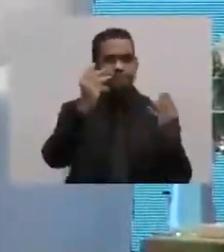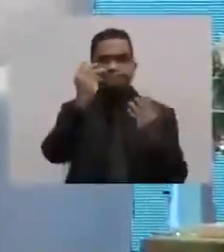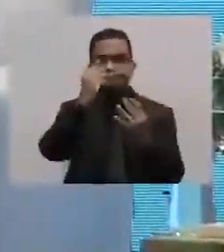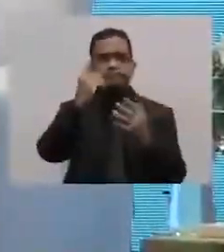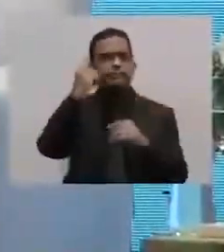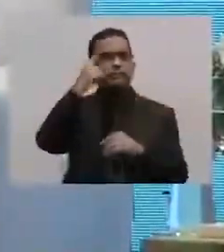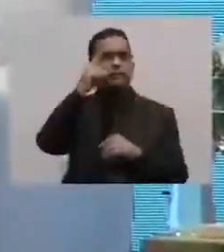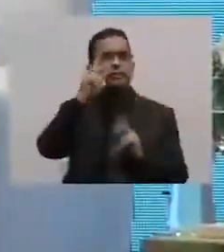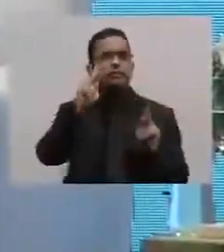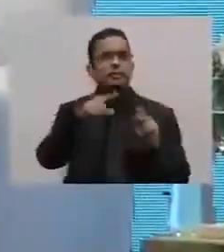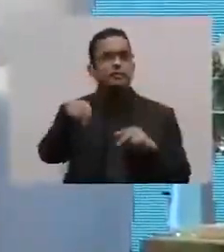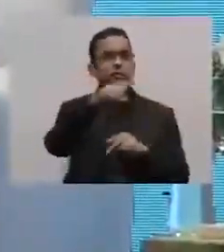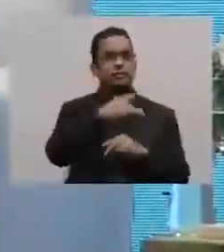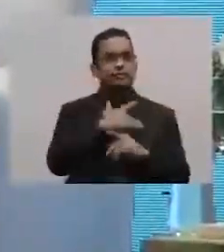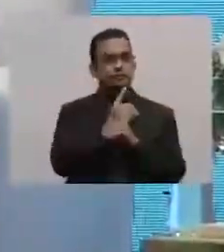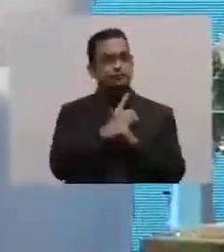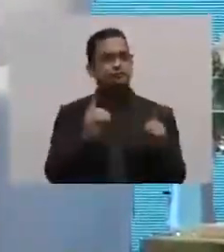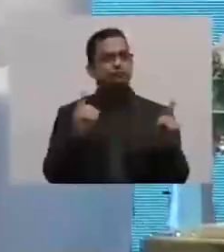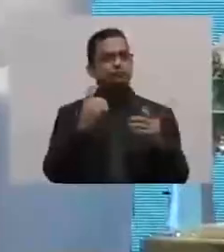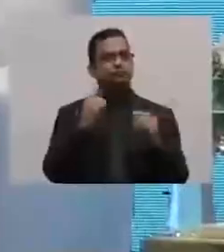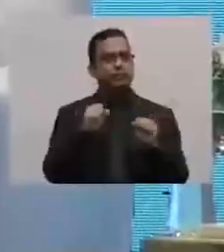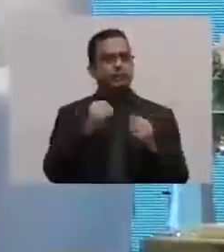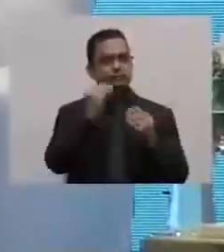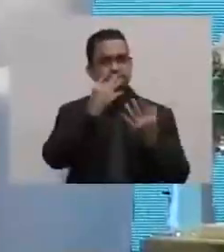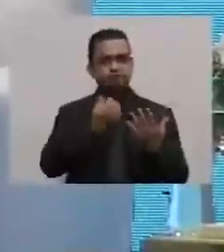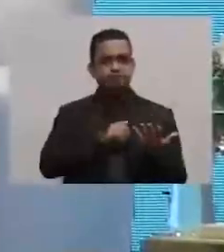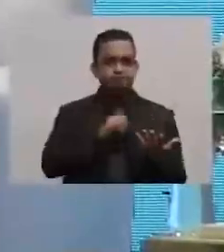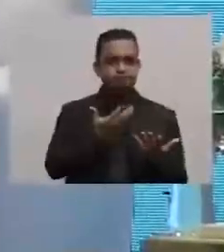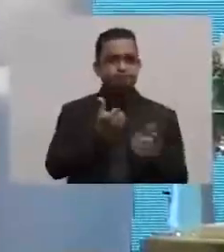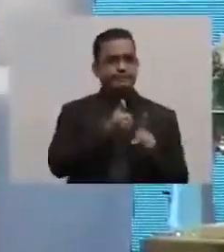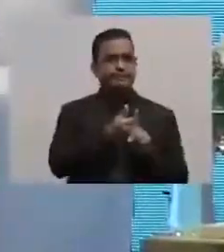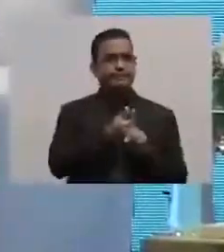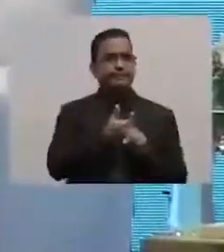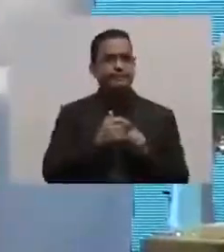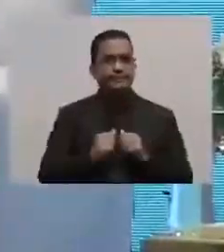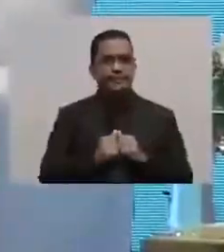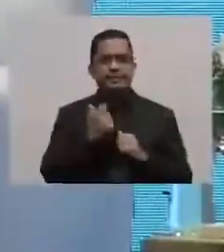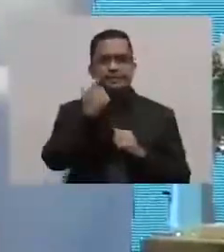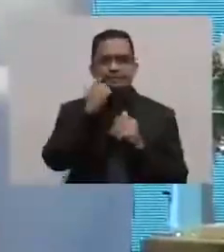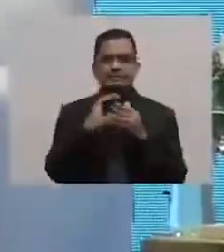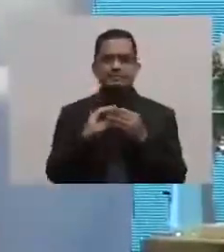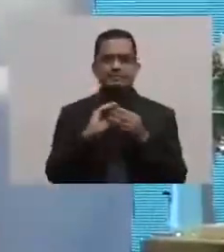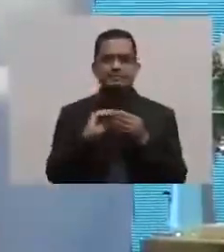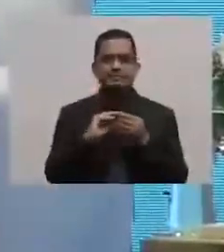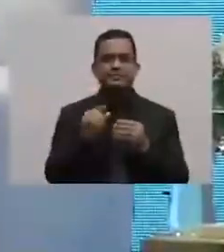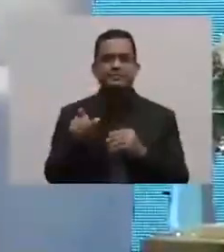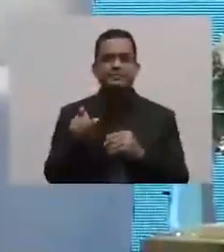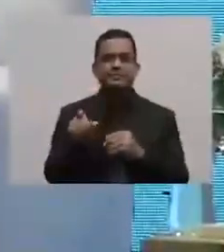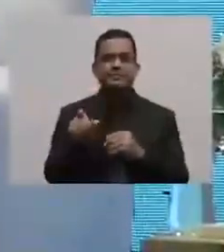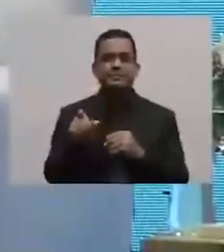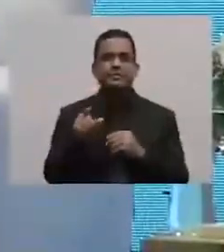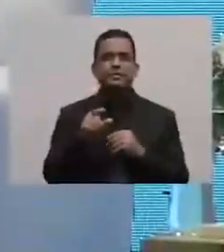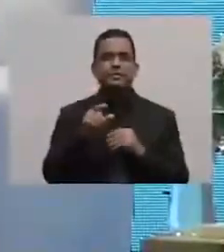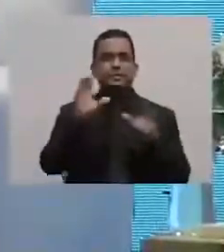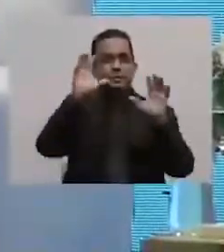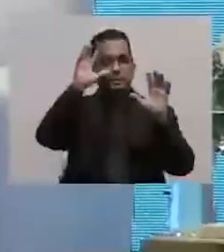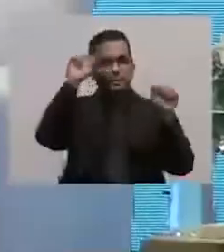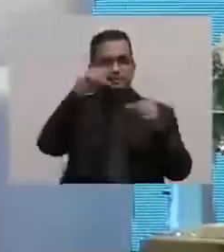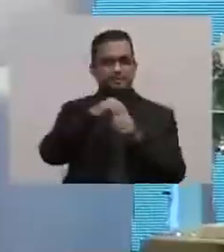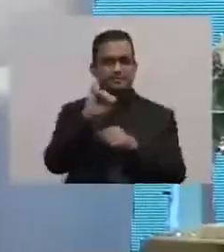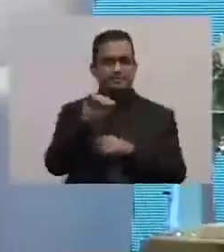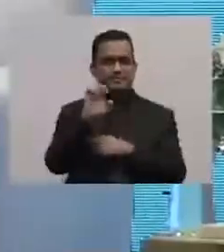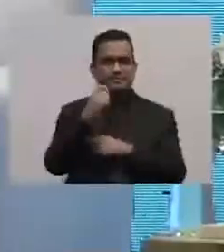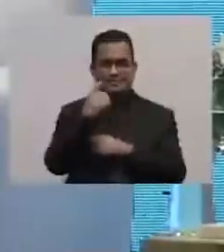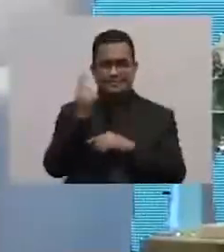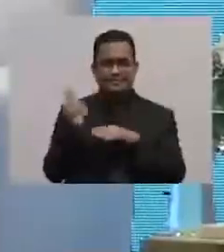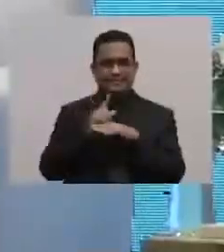República Dominicana. Y como mencionaba, tal vez de manera parcial, el presidente de la Junta en